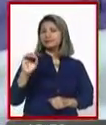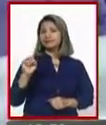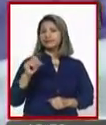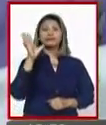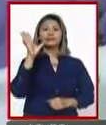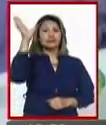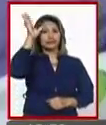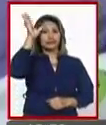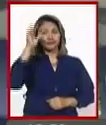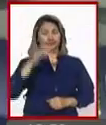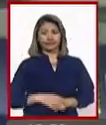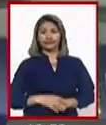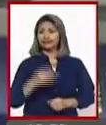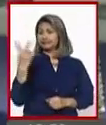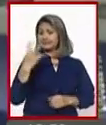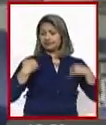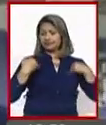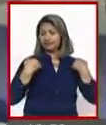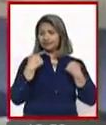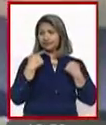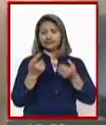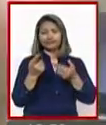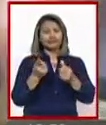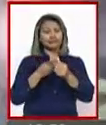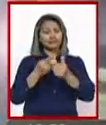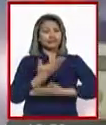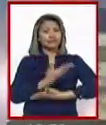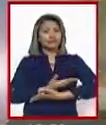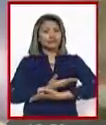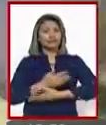papá. Ambos muy jóvenes que reciben a su primer bebé.